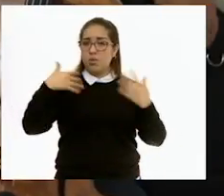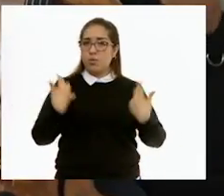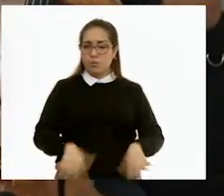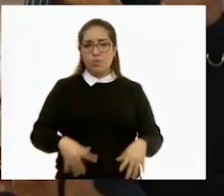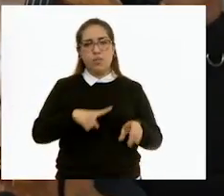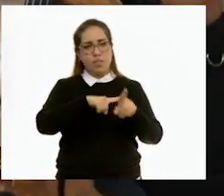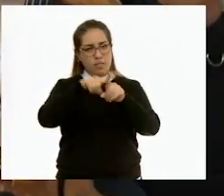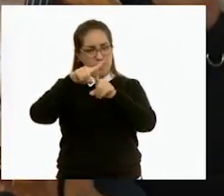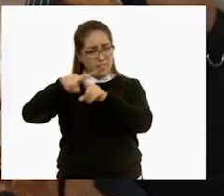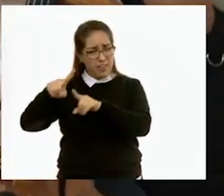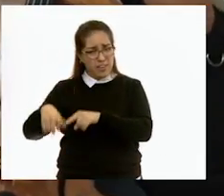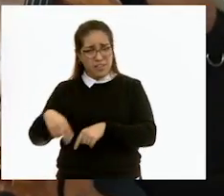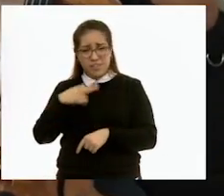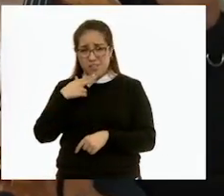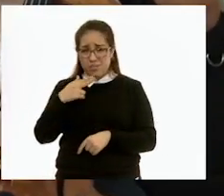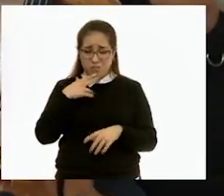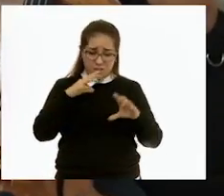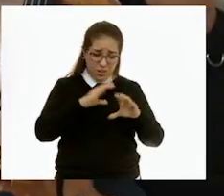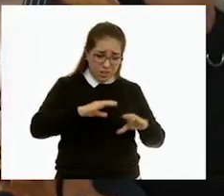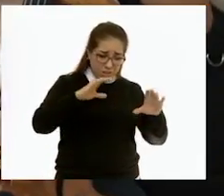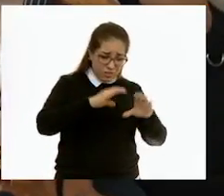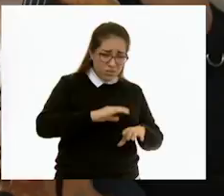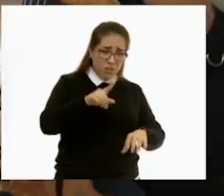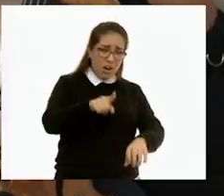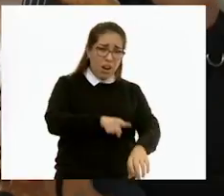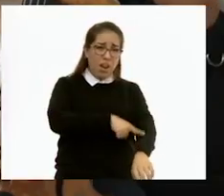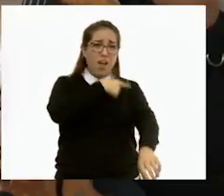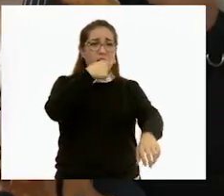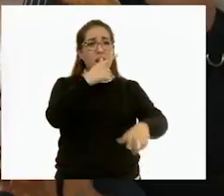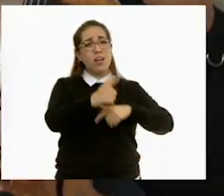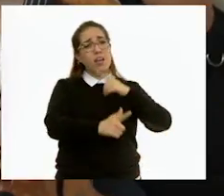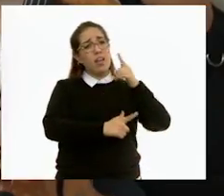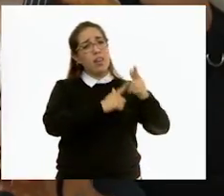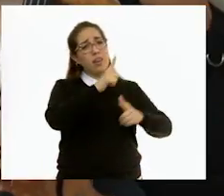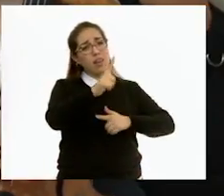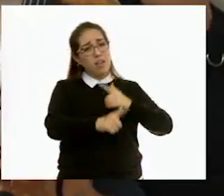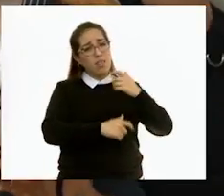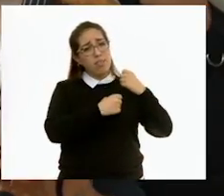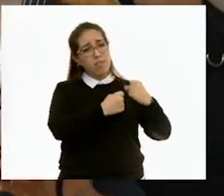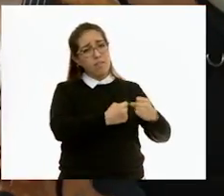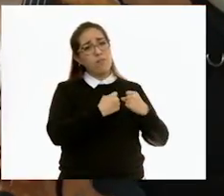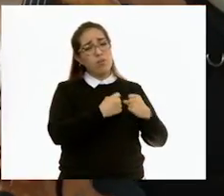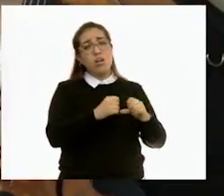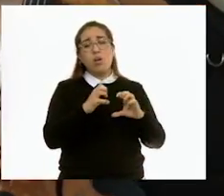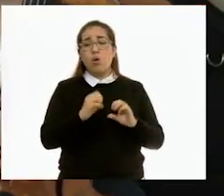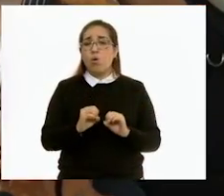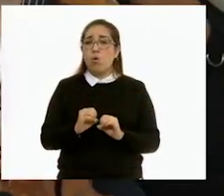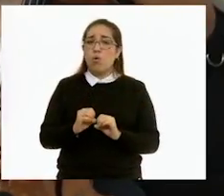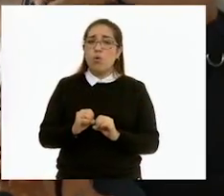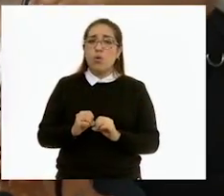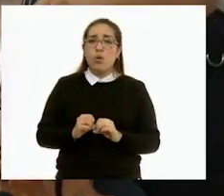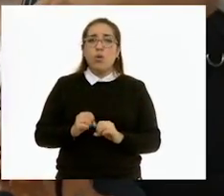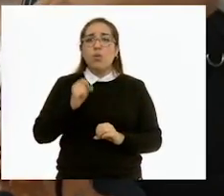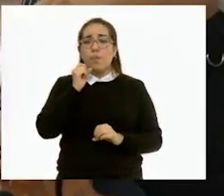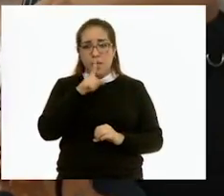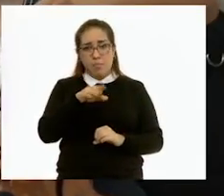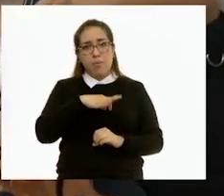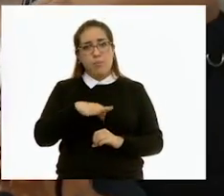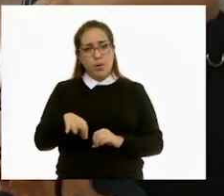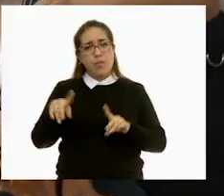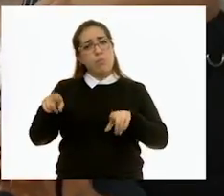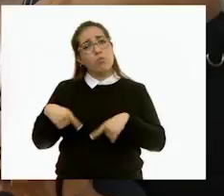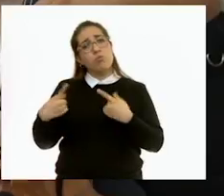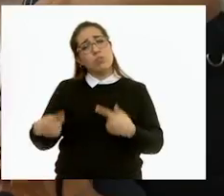debido a que puede tocar melodías tan largas y lentas y graves también, como un contrabajo, pero también puede